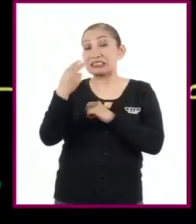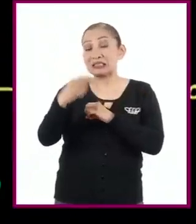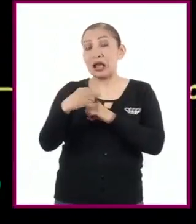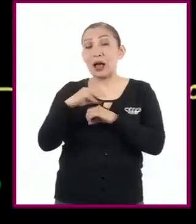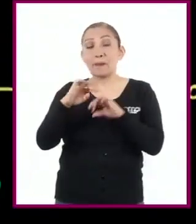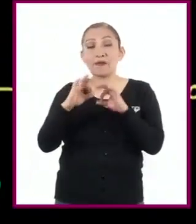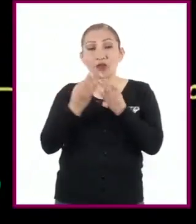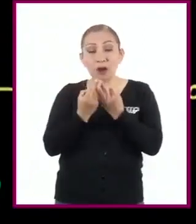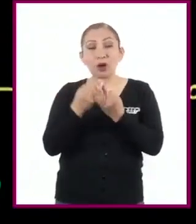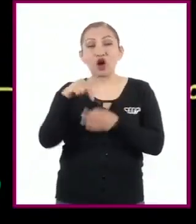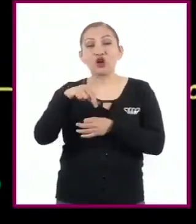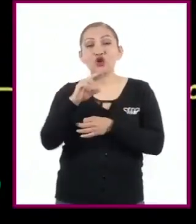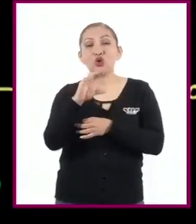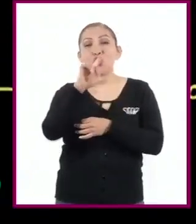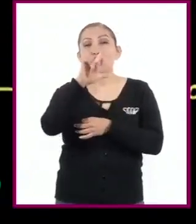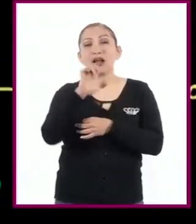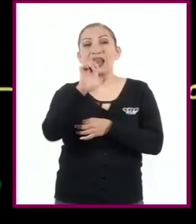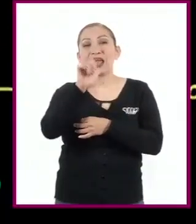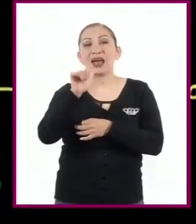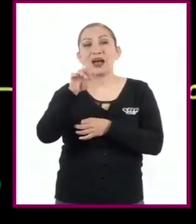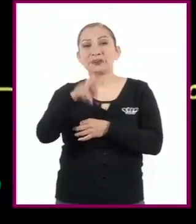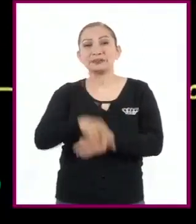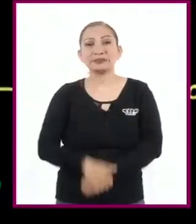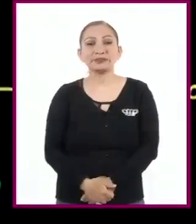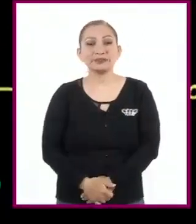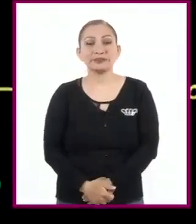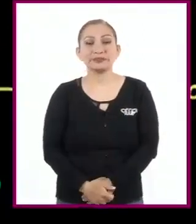el modelo nuclear.